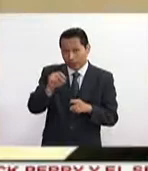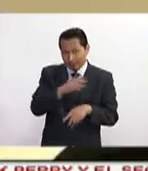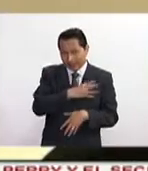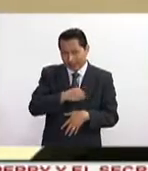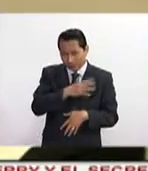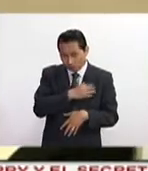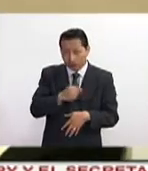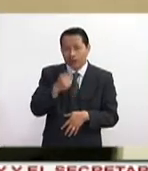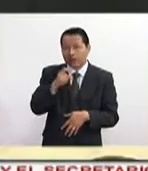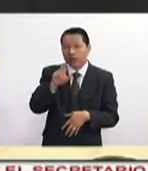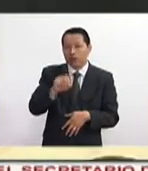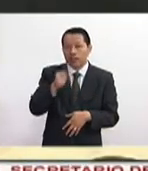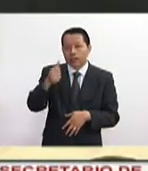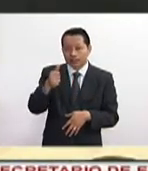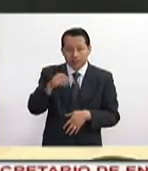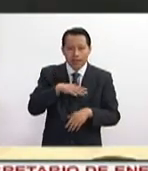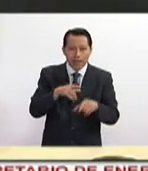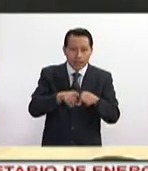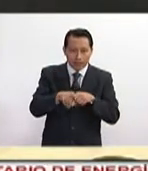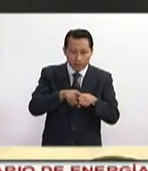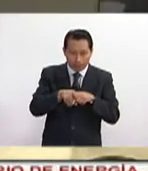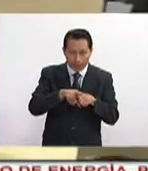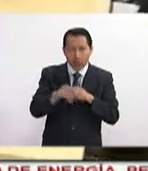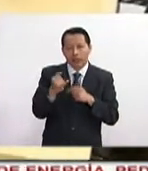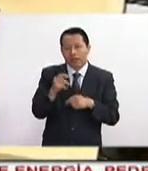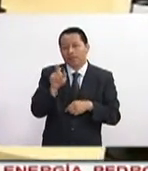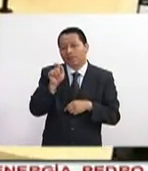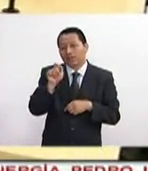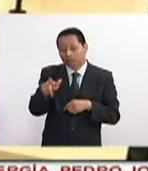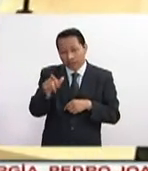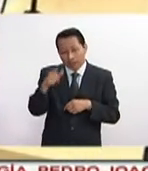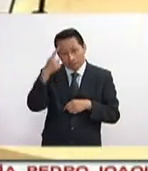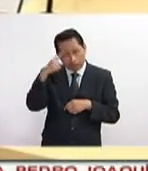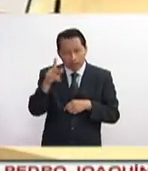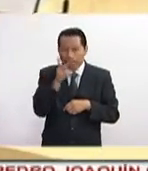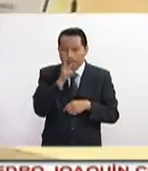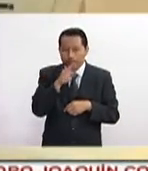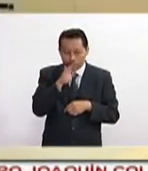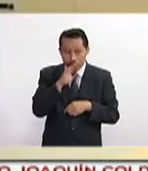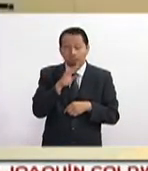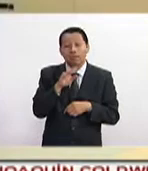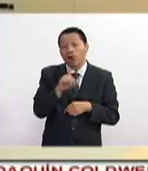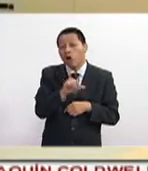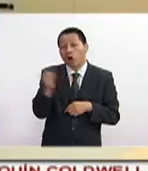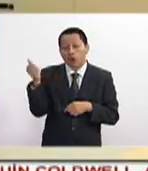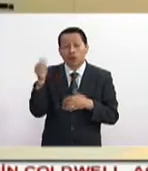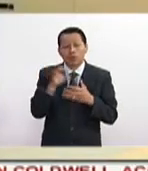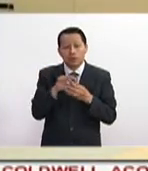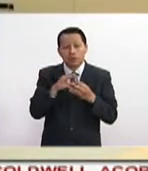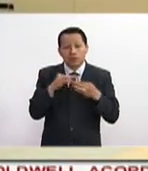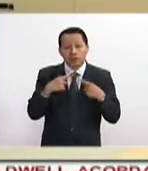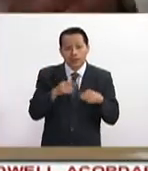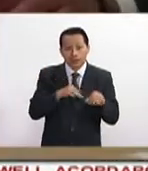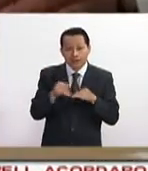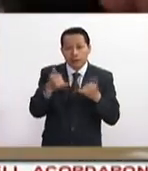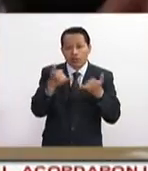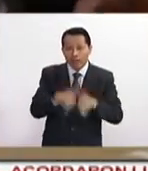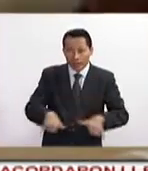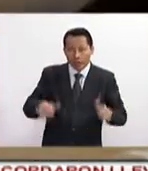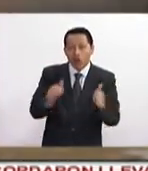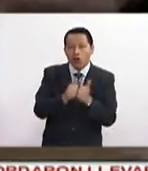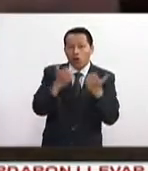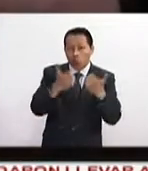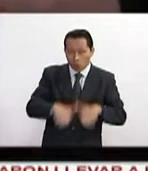hijos, 136 a sus hermanos y 27 a sus papás. Otros han dado empleo a yernos,